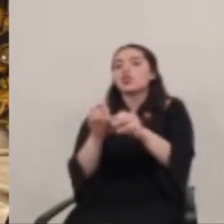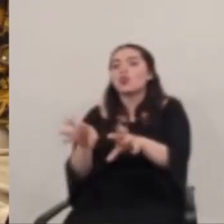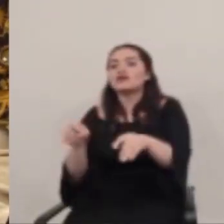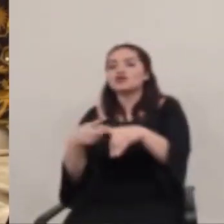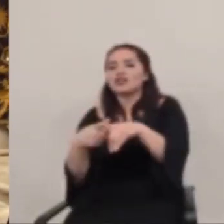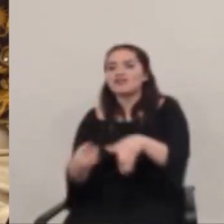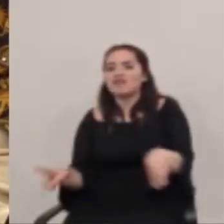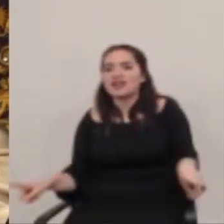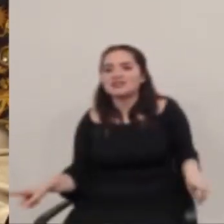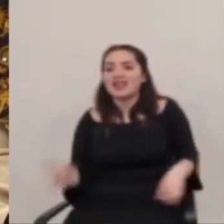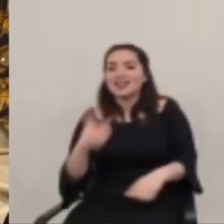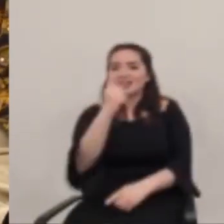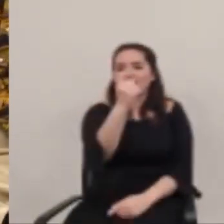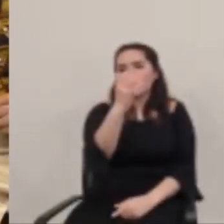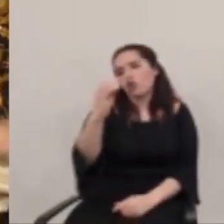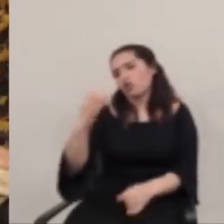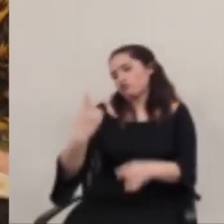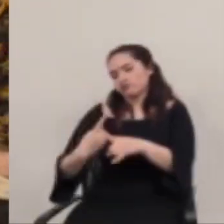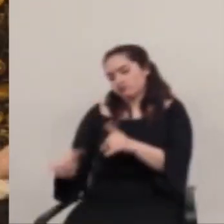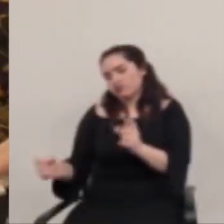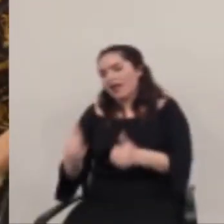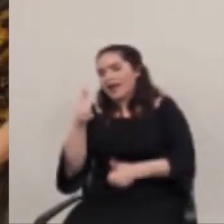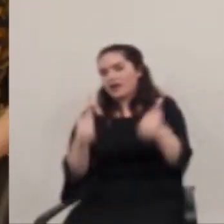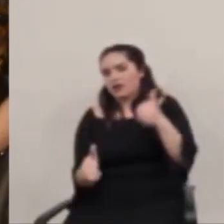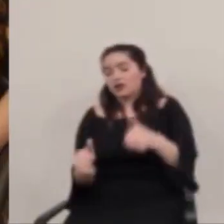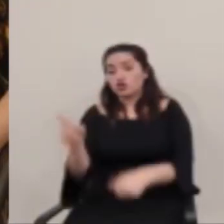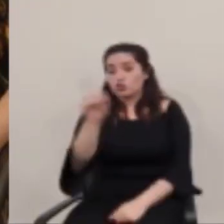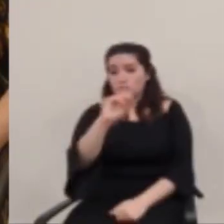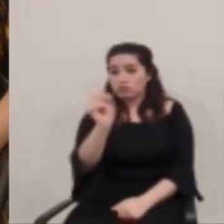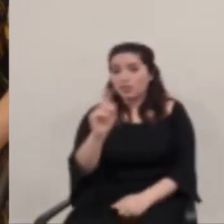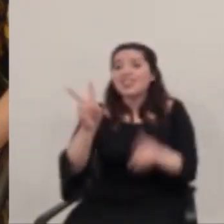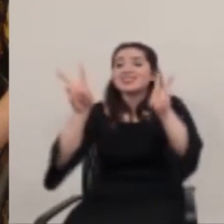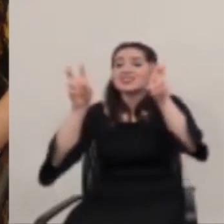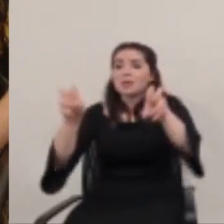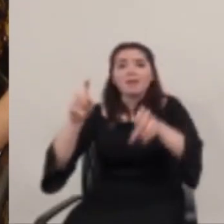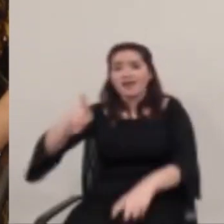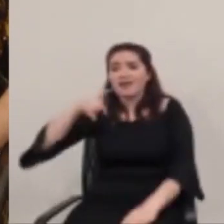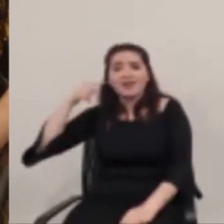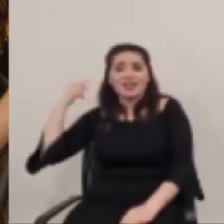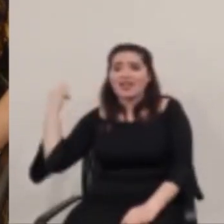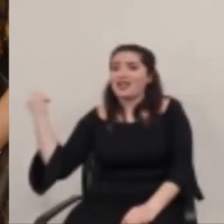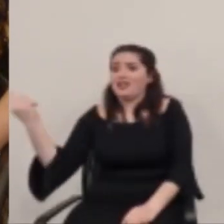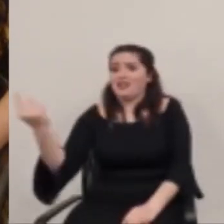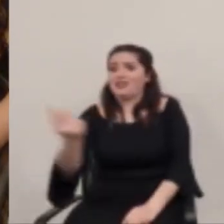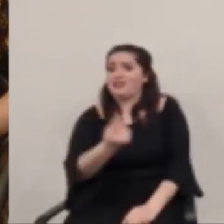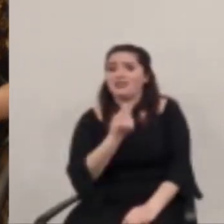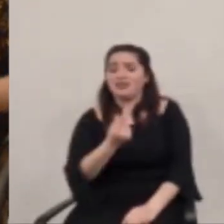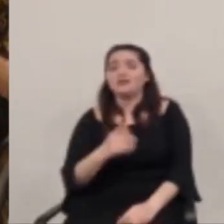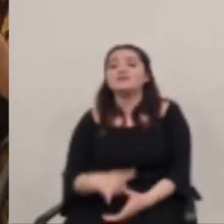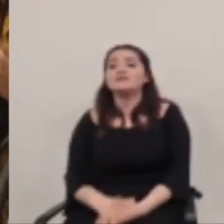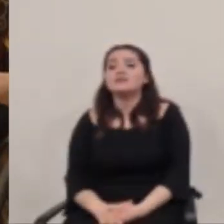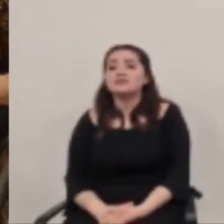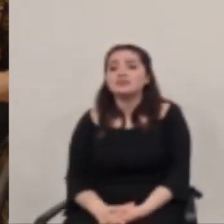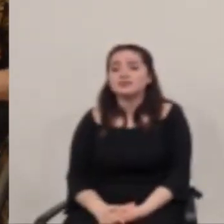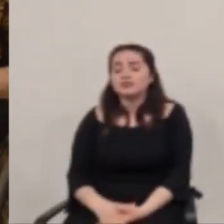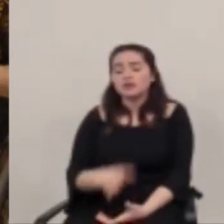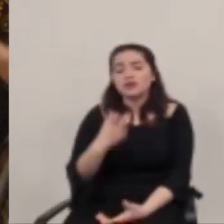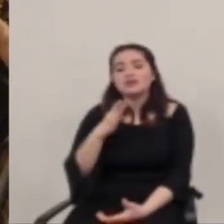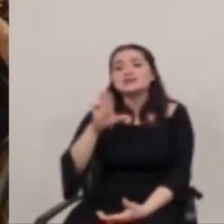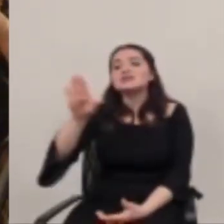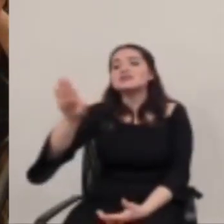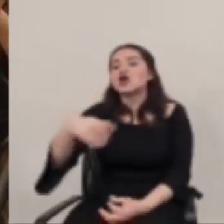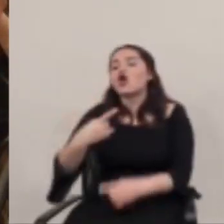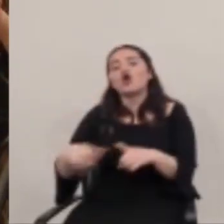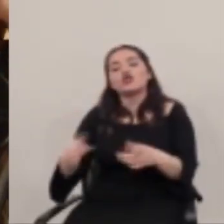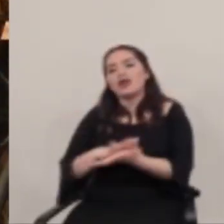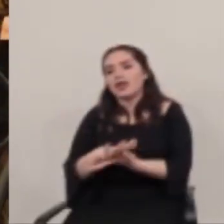terapia ocupacional o de otras carreras, sino que sea una temática general. Acá también voy a citar otro ejemplo que a veces